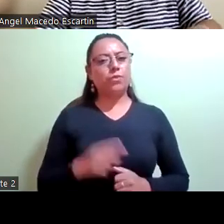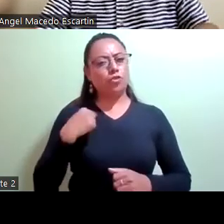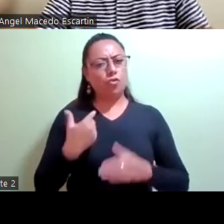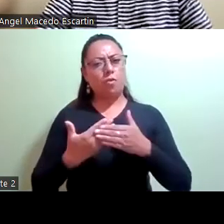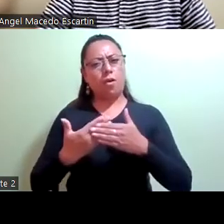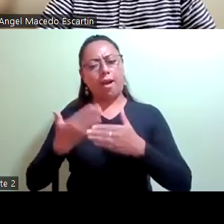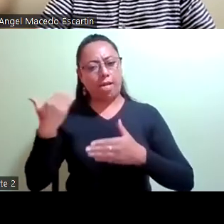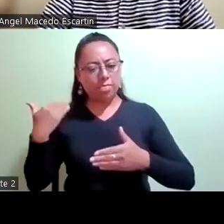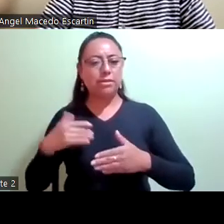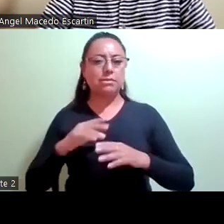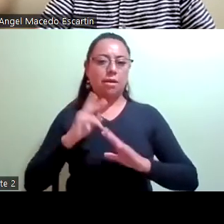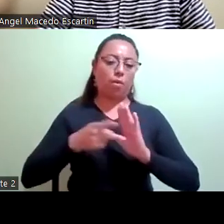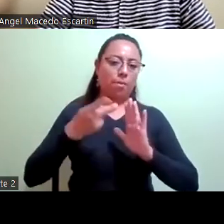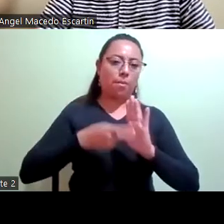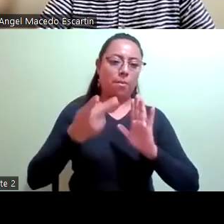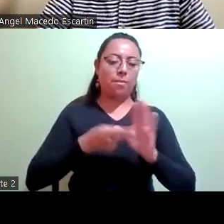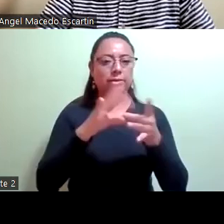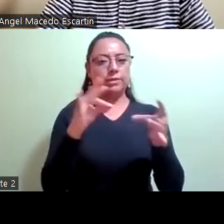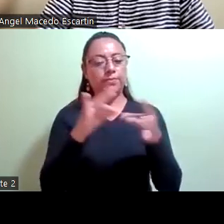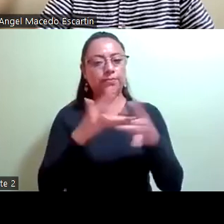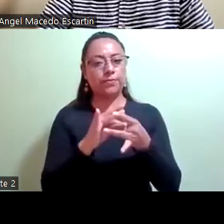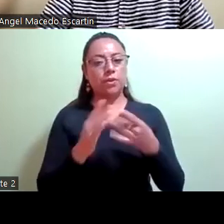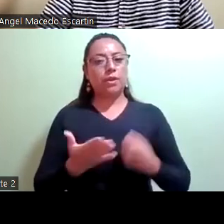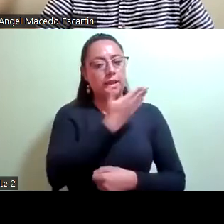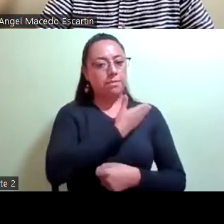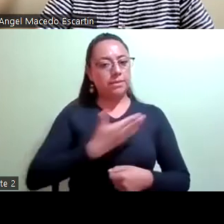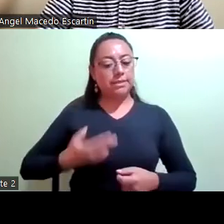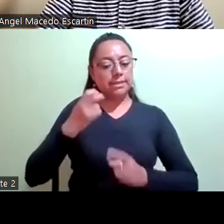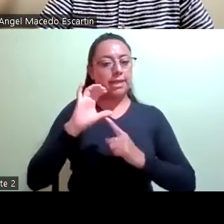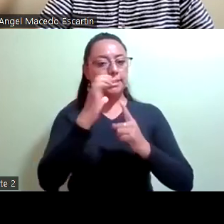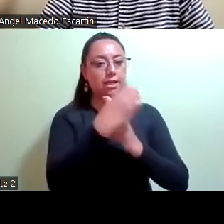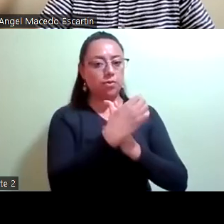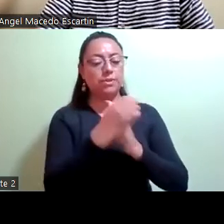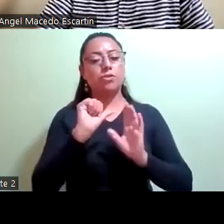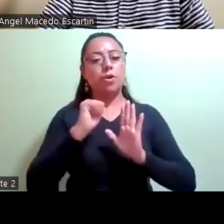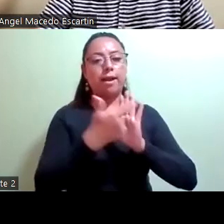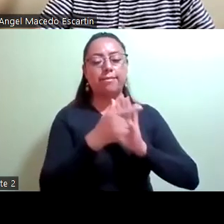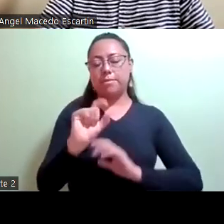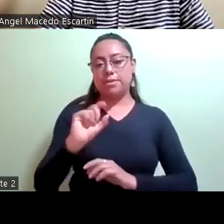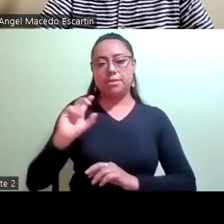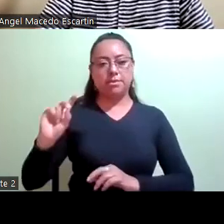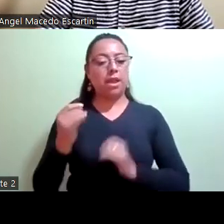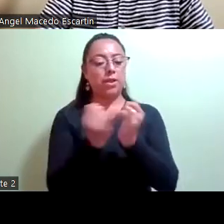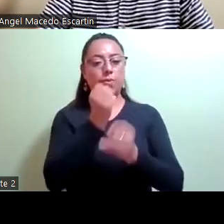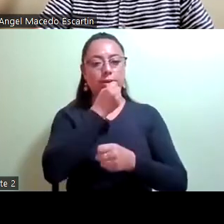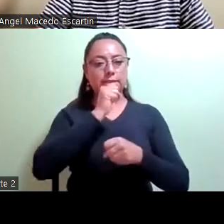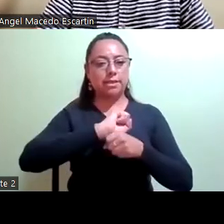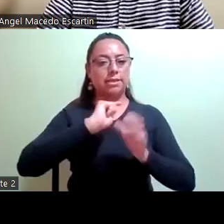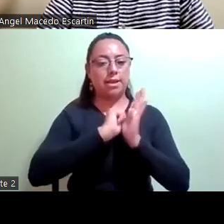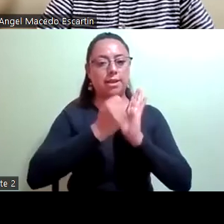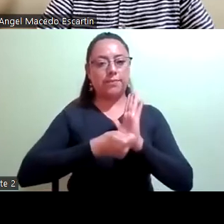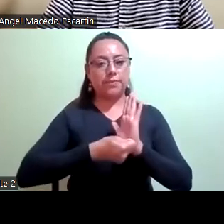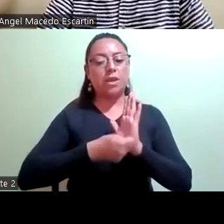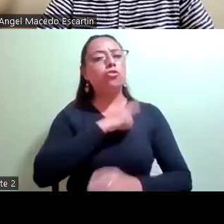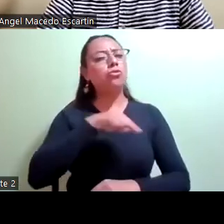diversas sesiones, a través de la presidencia de esta Comisión Agenda 2030 y de la Secretaría Técnica, nos